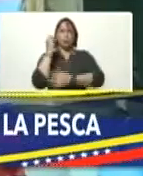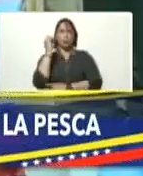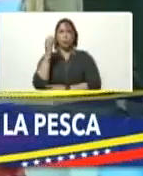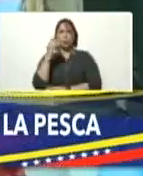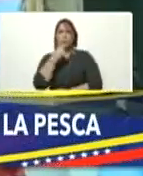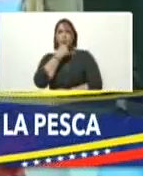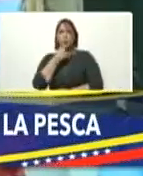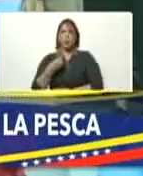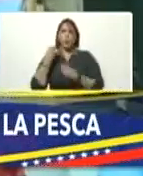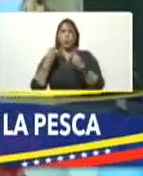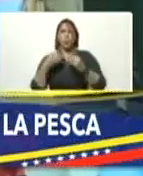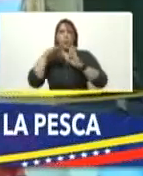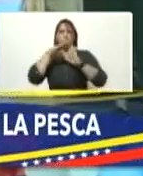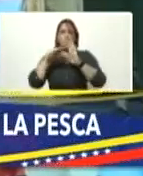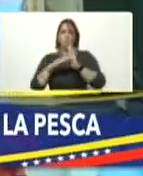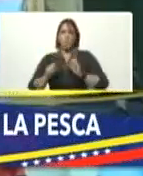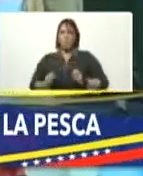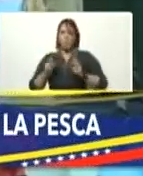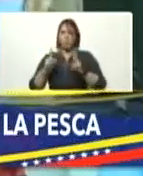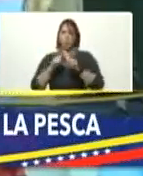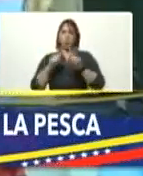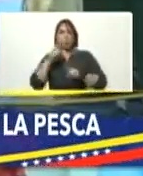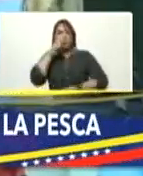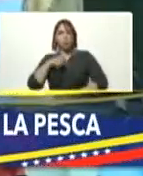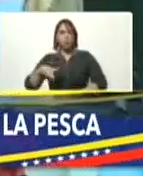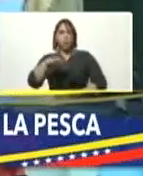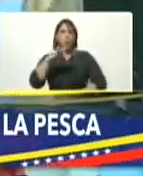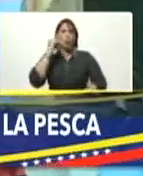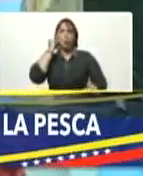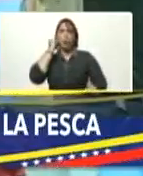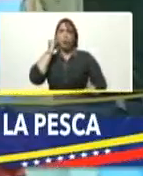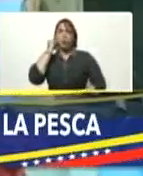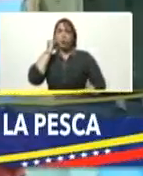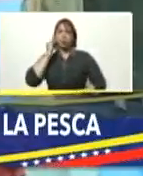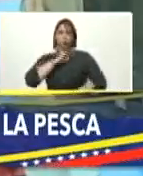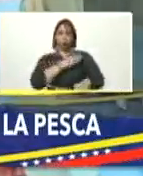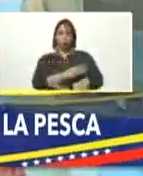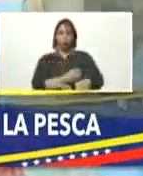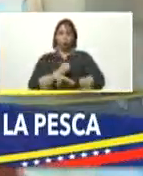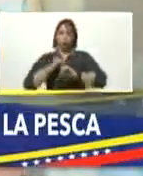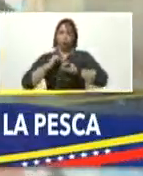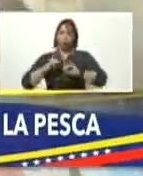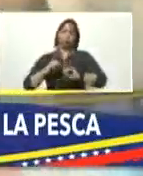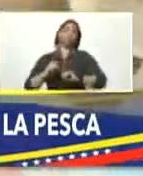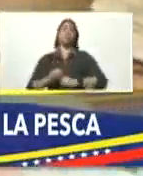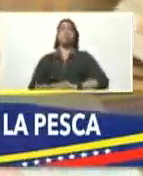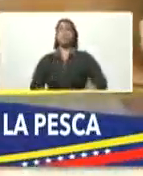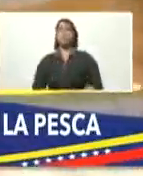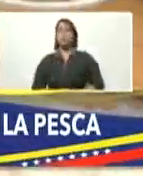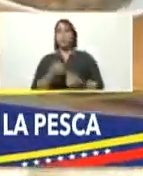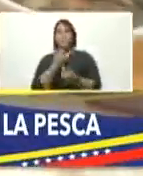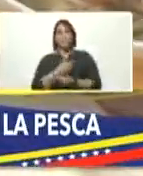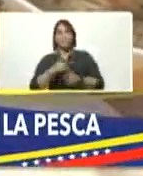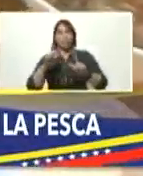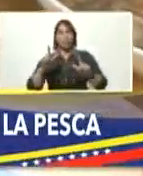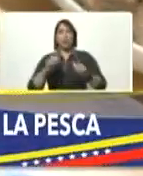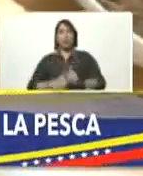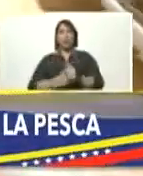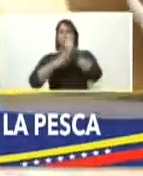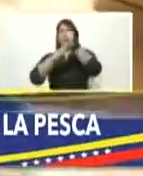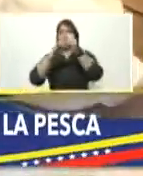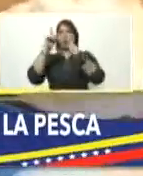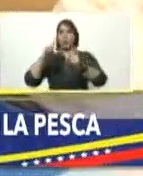facilitar condiciones y oportunidades para que el pueblo mujer se empodere de herramientas para esa liberación económica. Así que de